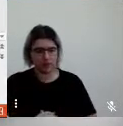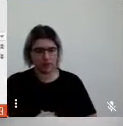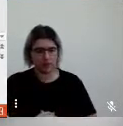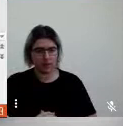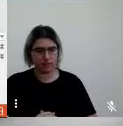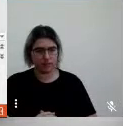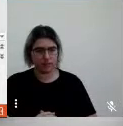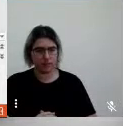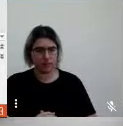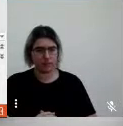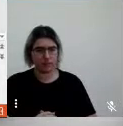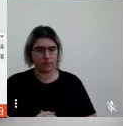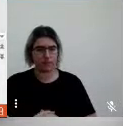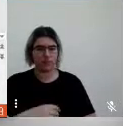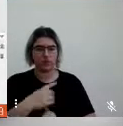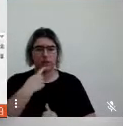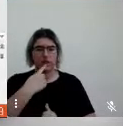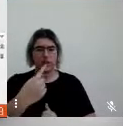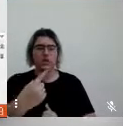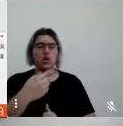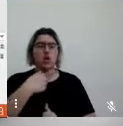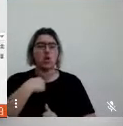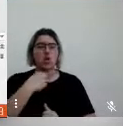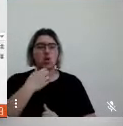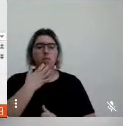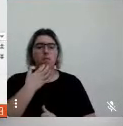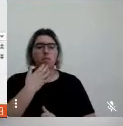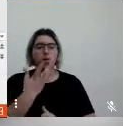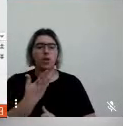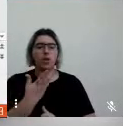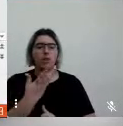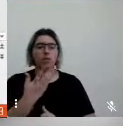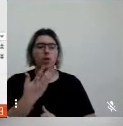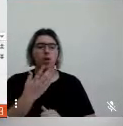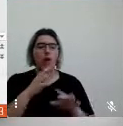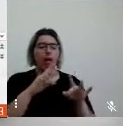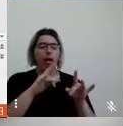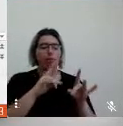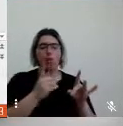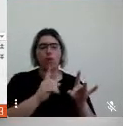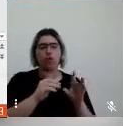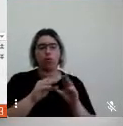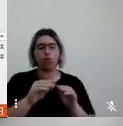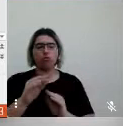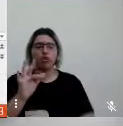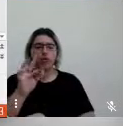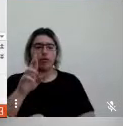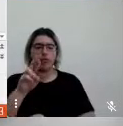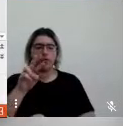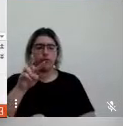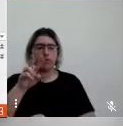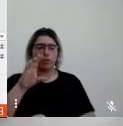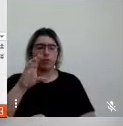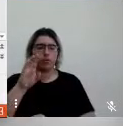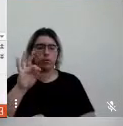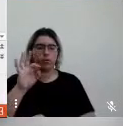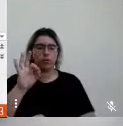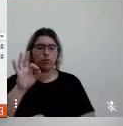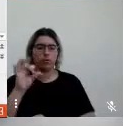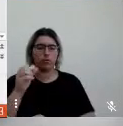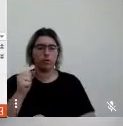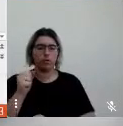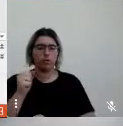yo tomo fructosa, me echo fructosa en vez de azúcar, me echo fructosa. Eso también